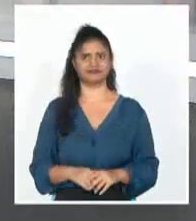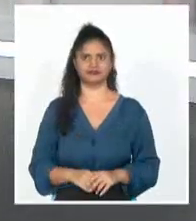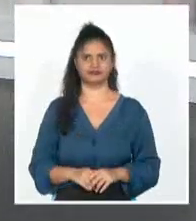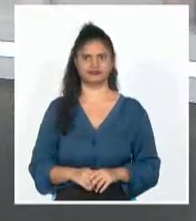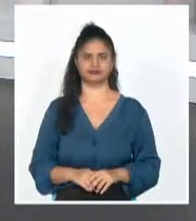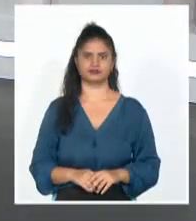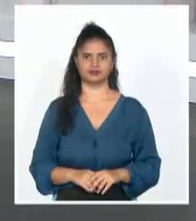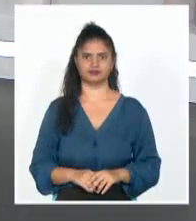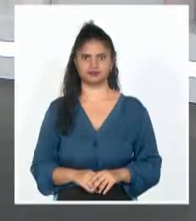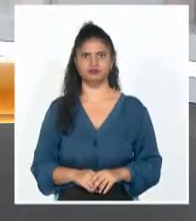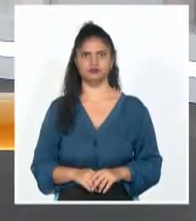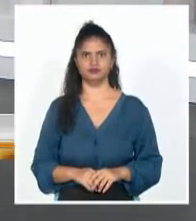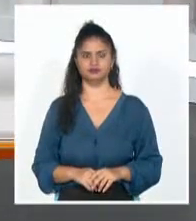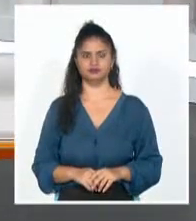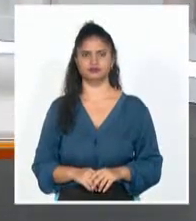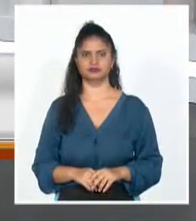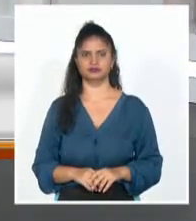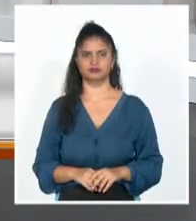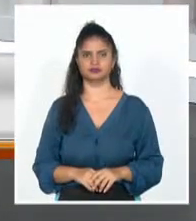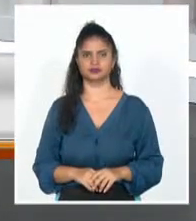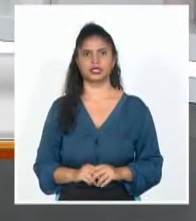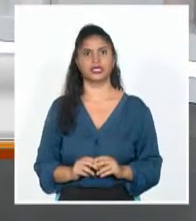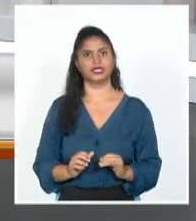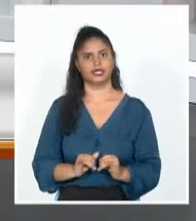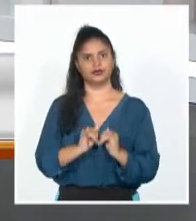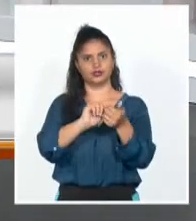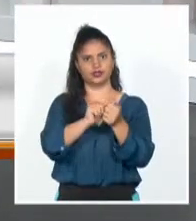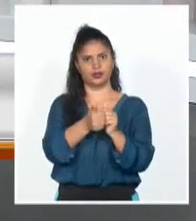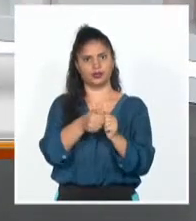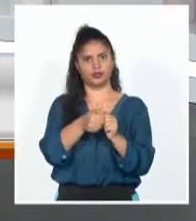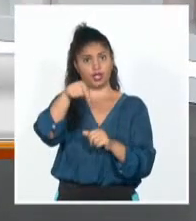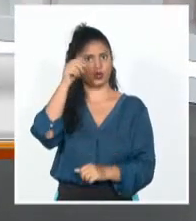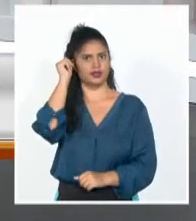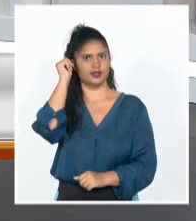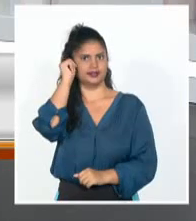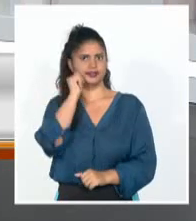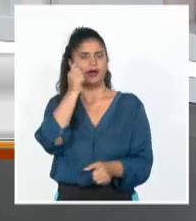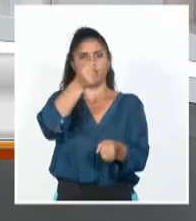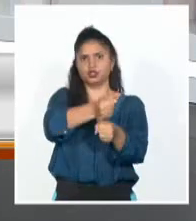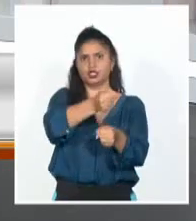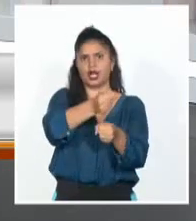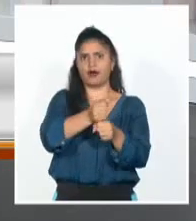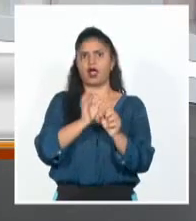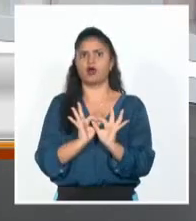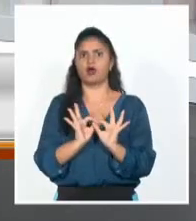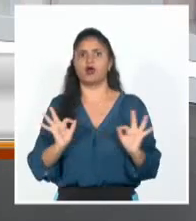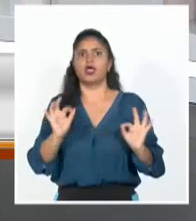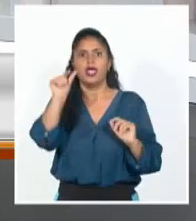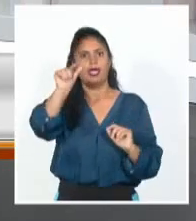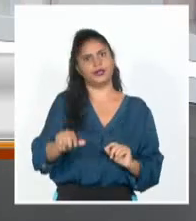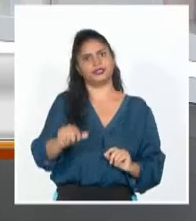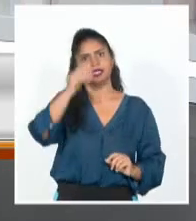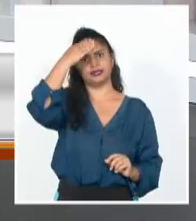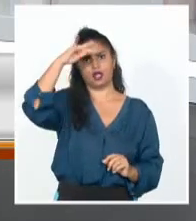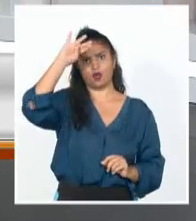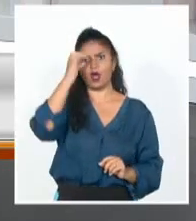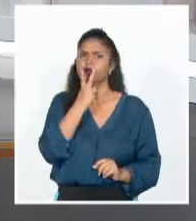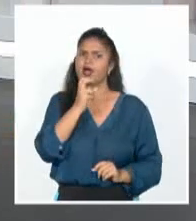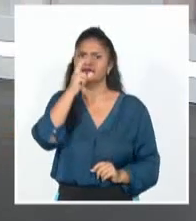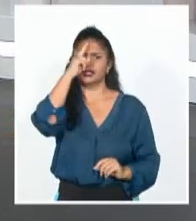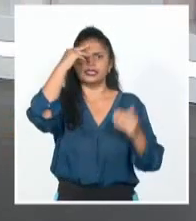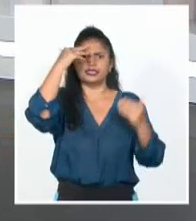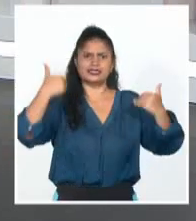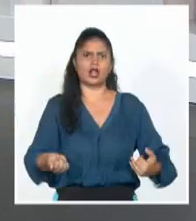Vamos a comenzar con los deportes en el sabatino. Labor antidoping de los especialistas cubanos se hace sentir en estos Juegos Centroamericanos y del Caribe